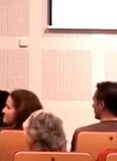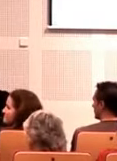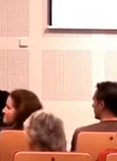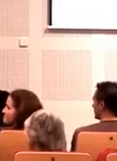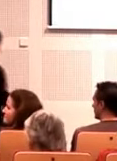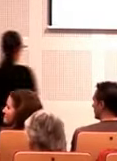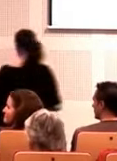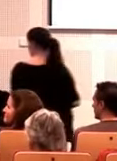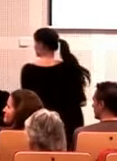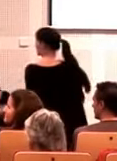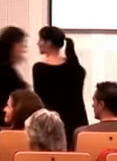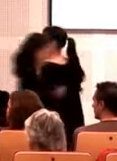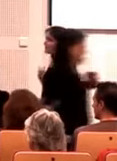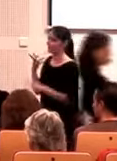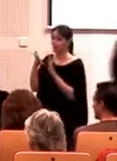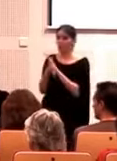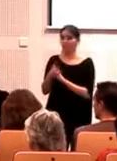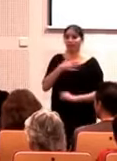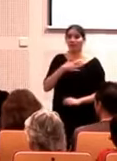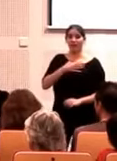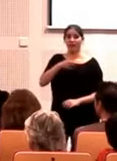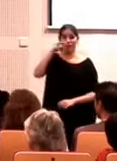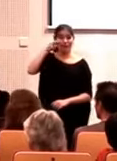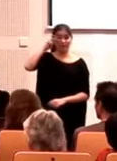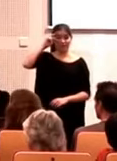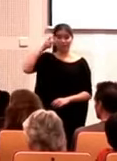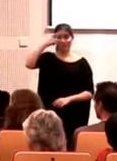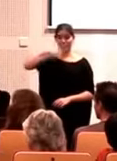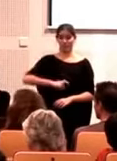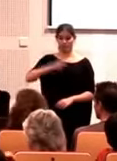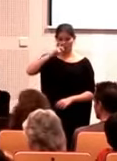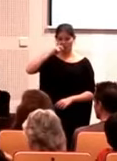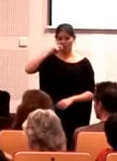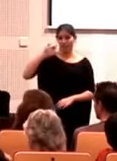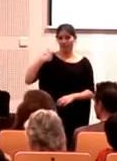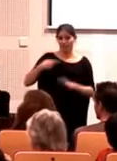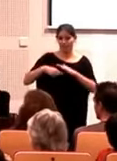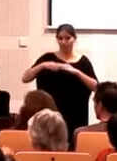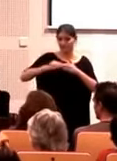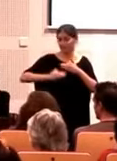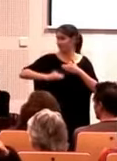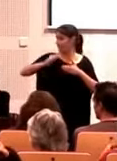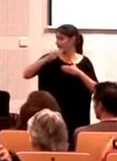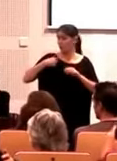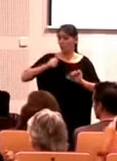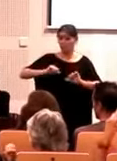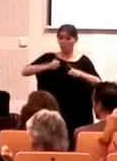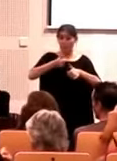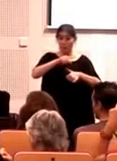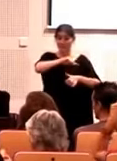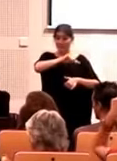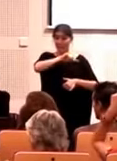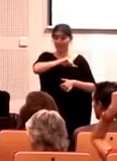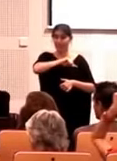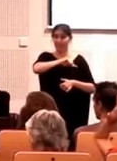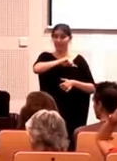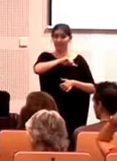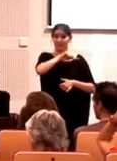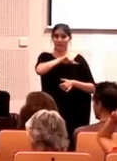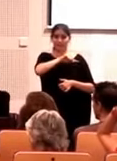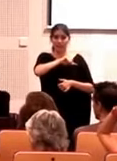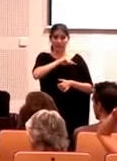Yo tengo ya una edad y esto es importante para que me ubiquéis, que cuando yo empecé a sentir que era una persona